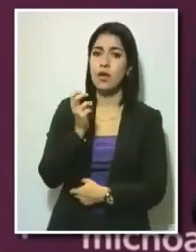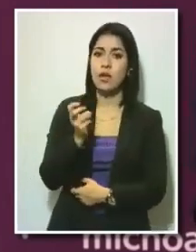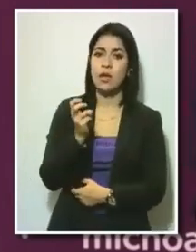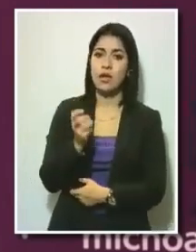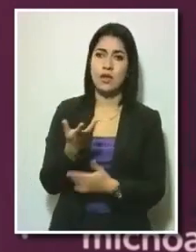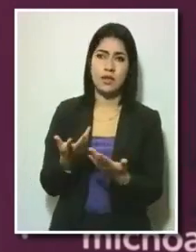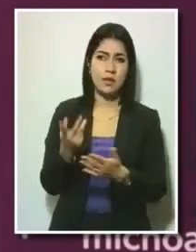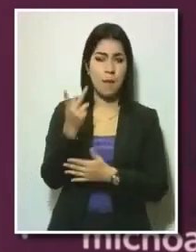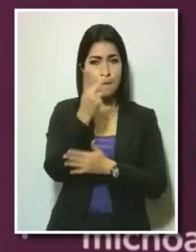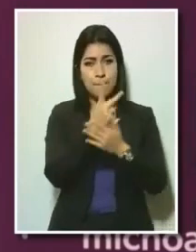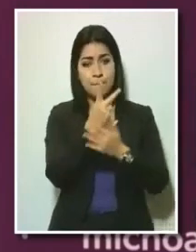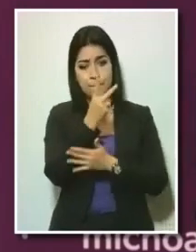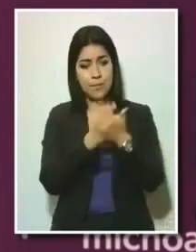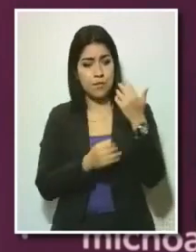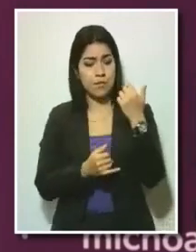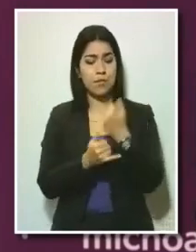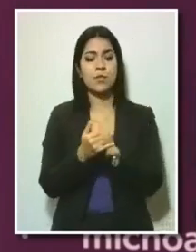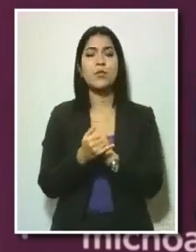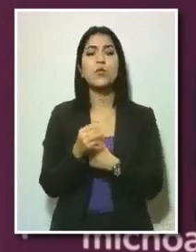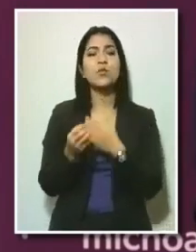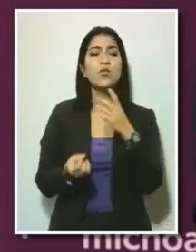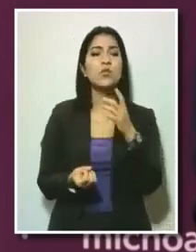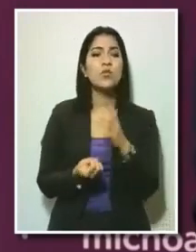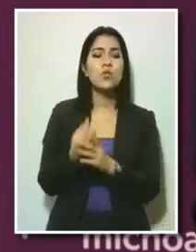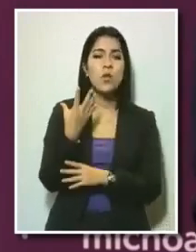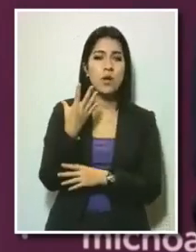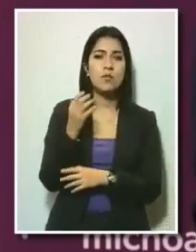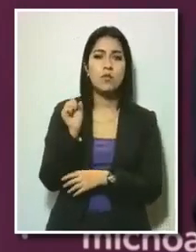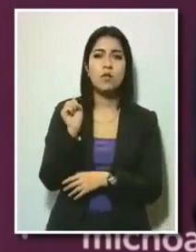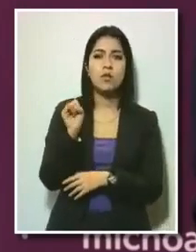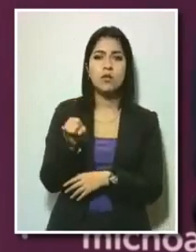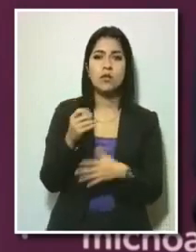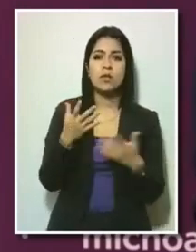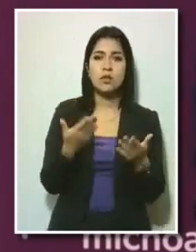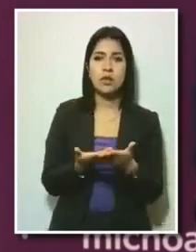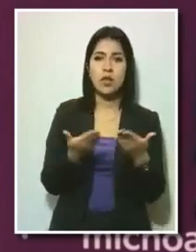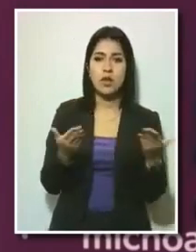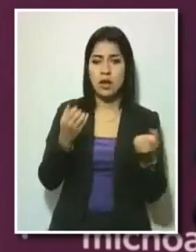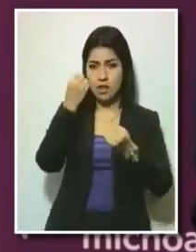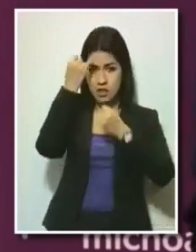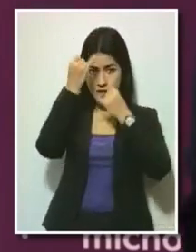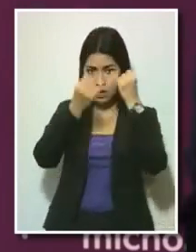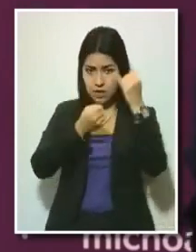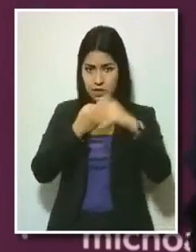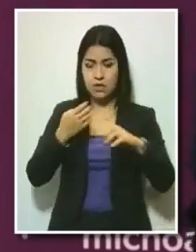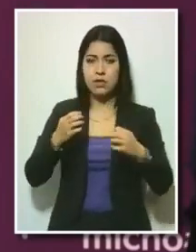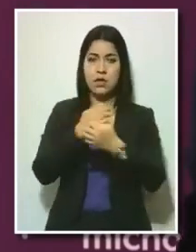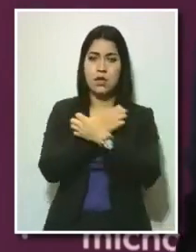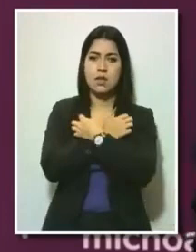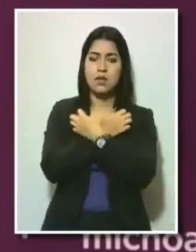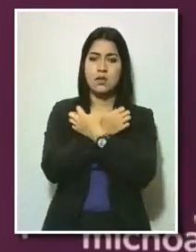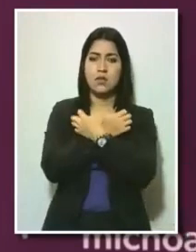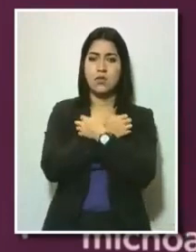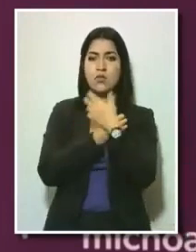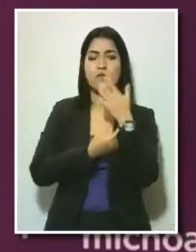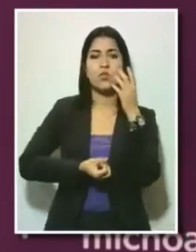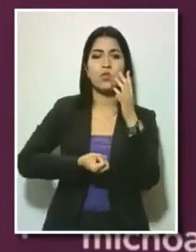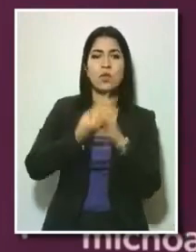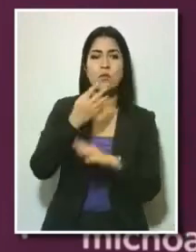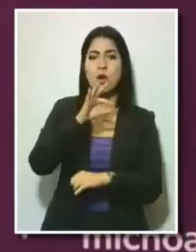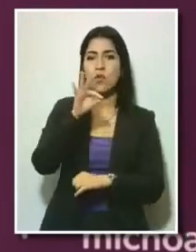un planteamiento nuevo, innovador, de un rompimiento del paradigma en educación. Y yo